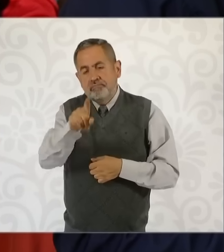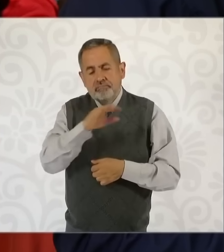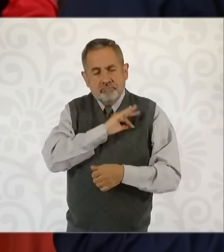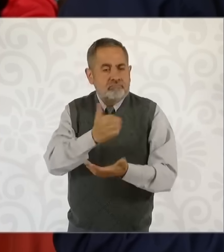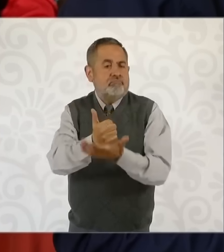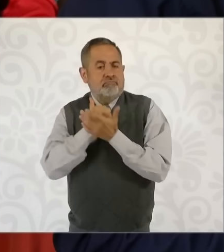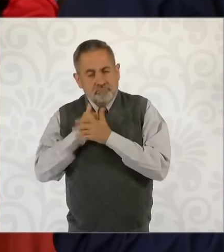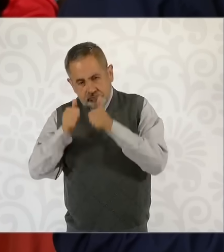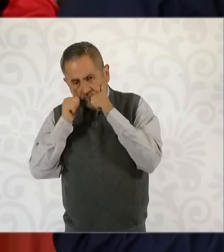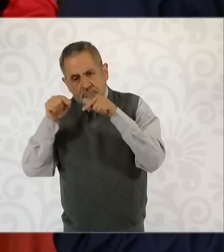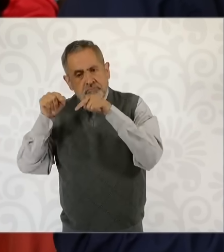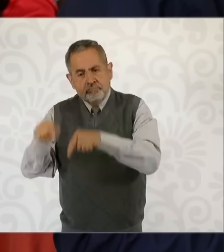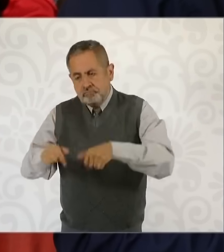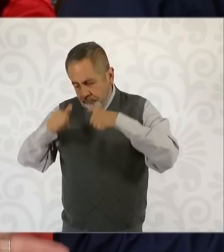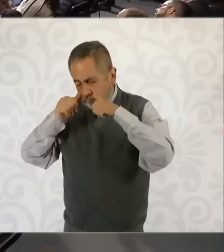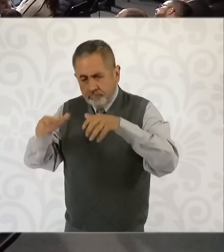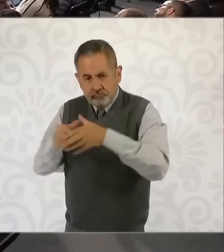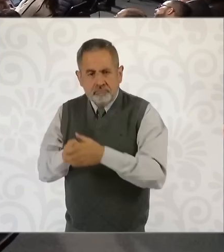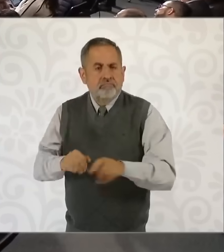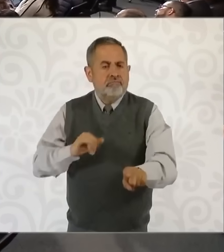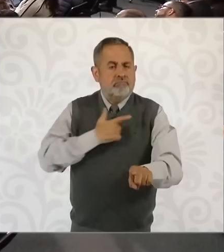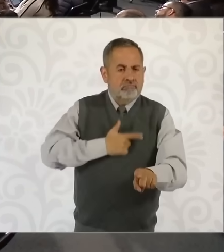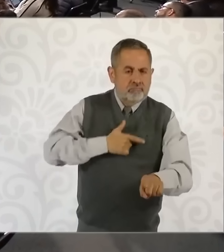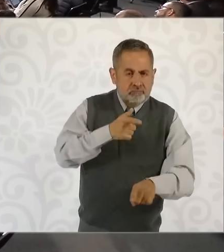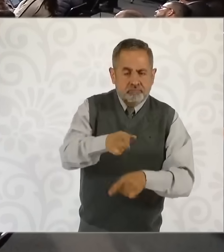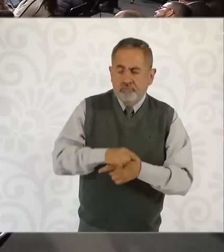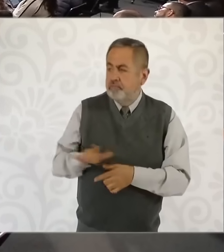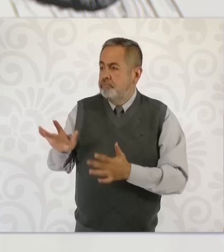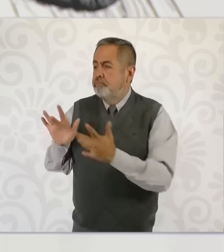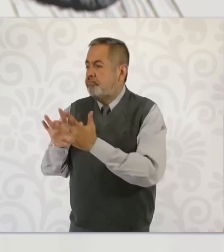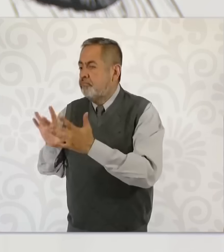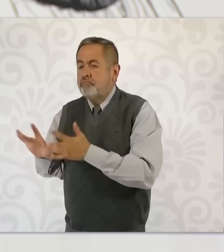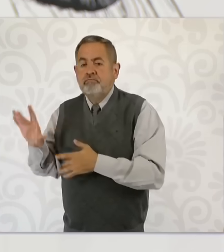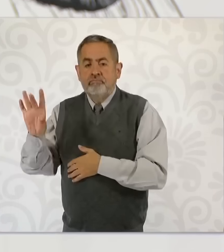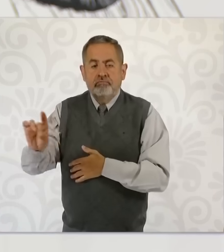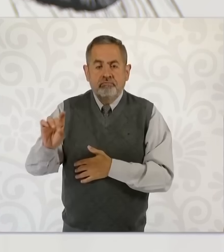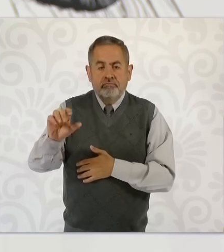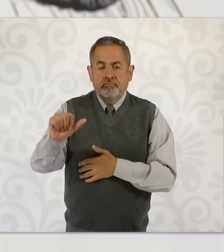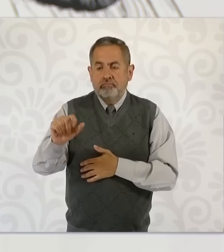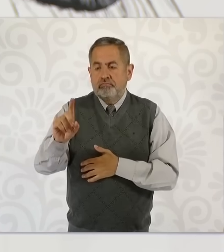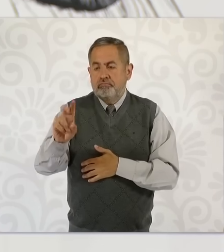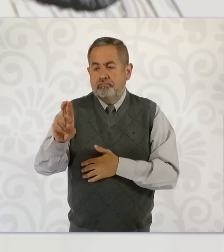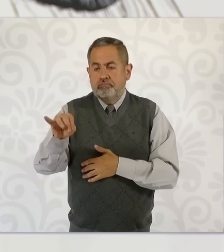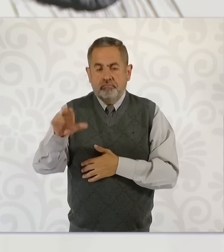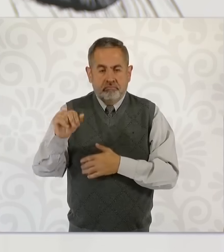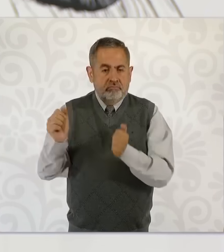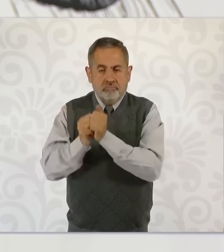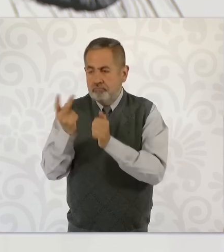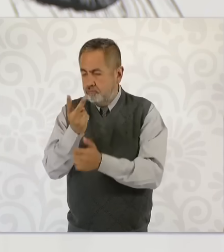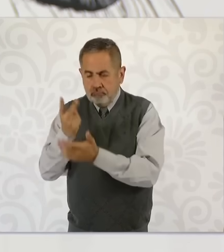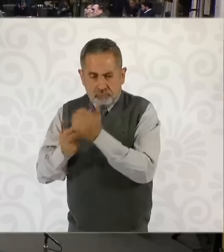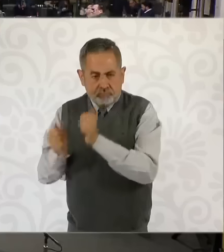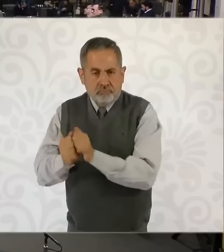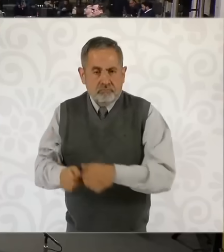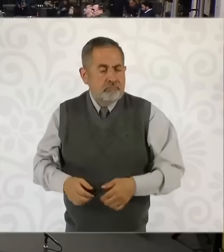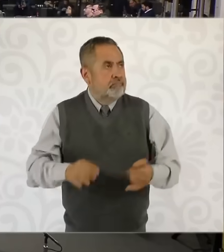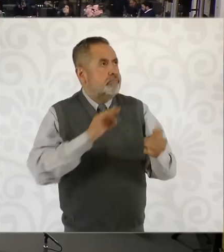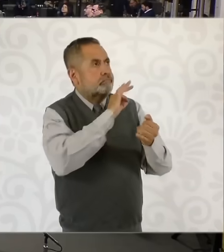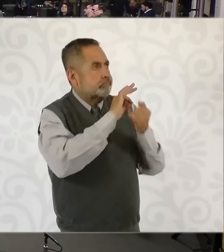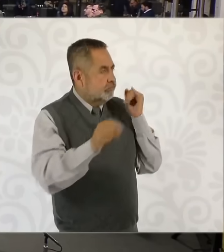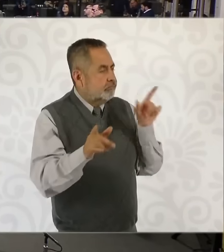pudieran atender en este sentido. Sí, cómo no. Ella a través de Adriana, tanto con Semarnat como con Gobernación. Muy bien. Y finalmente,